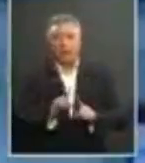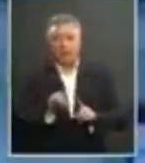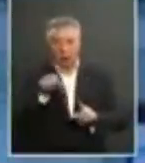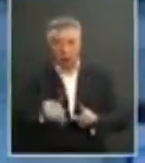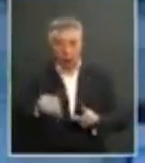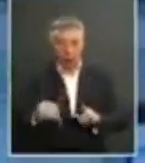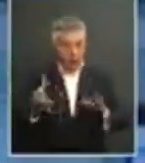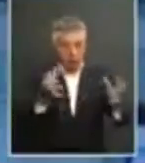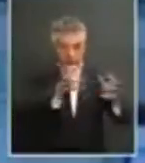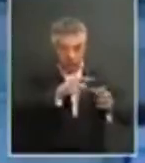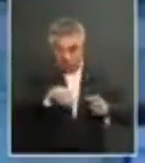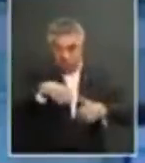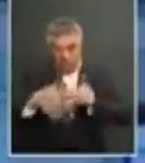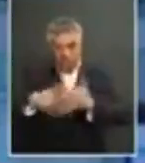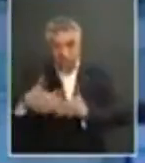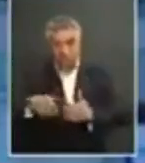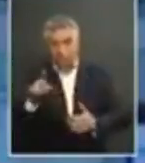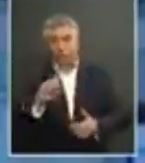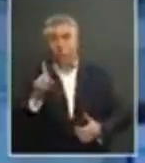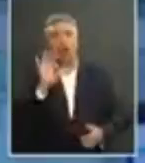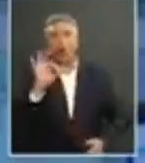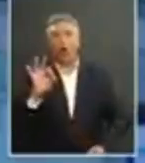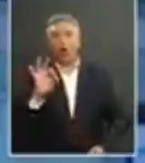Mira, te contesto ahora.